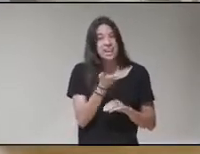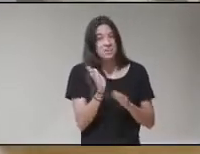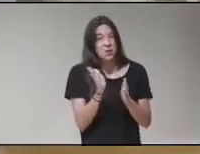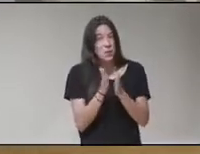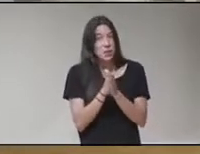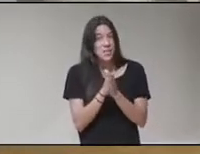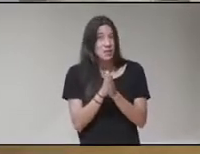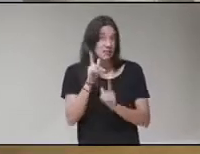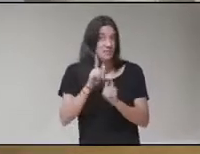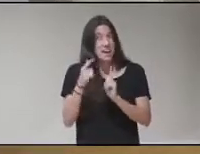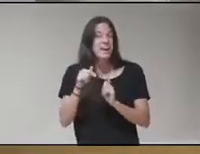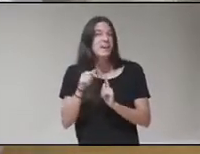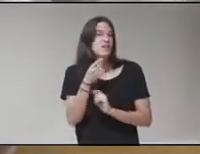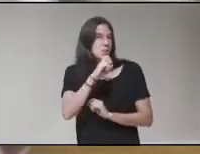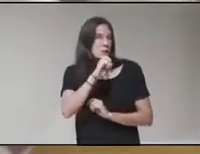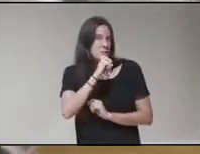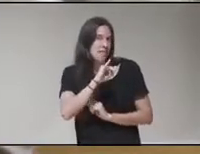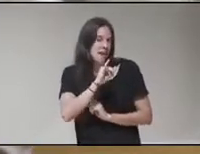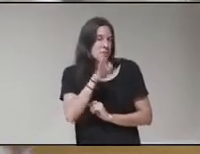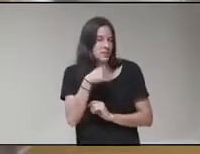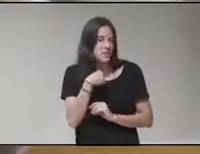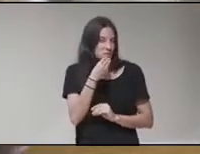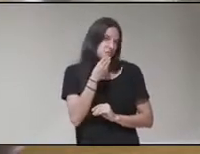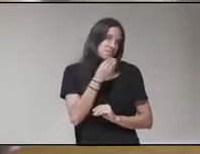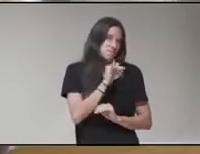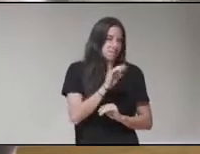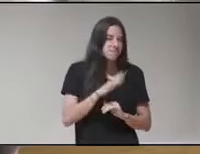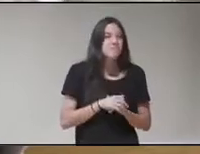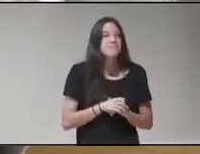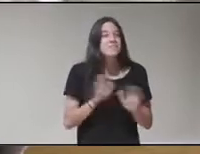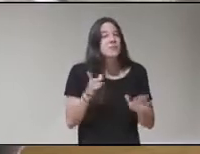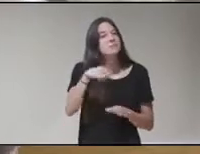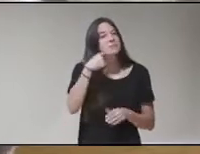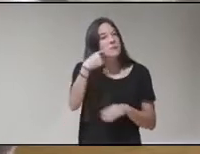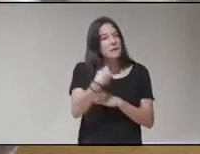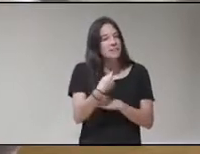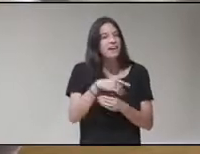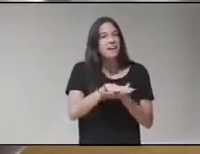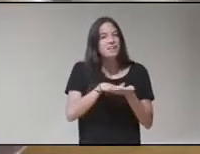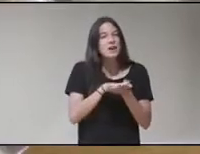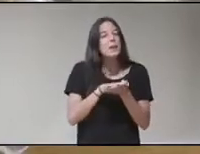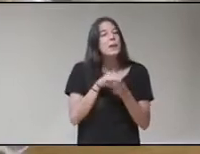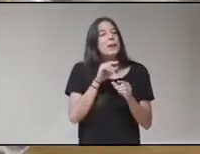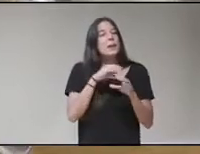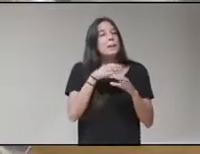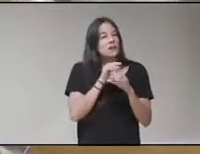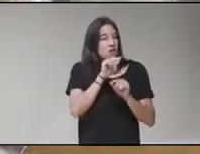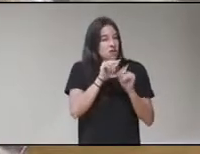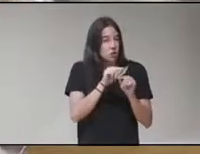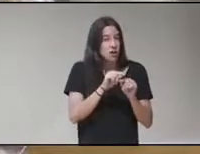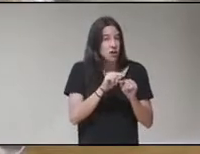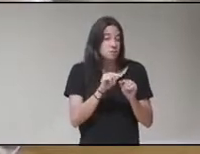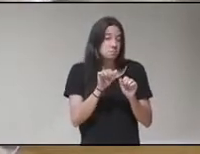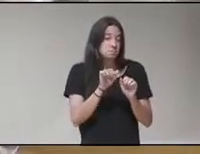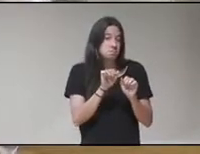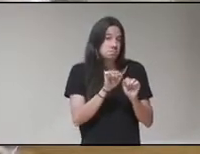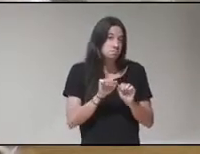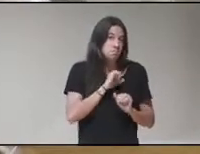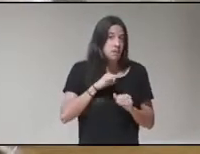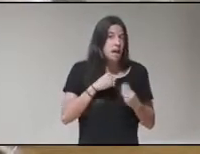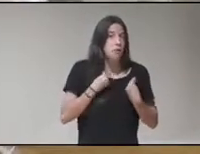viaje. Bien, me mandaron a hablar de microbiota autóctona, pero antes de empezar, yo quería, lo primero de